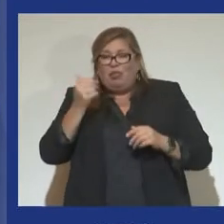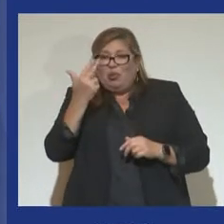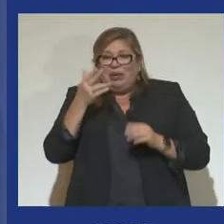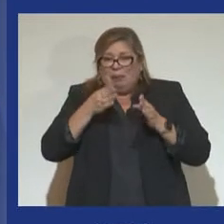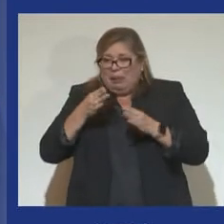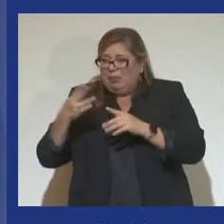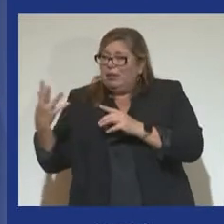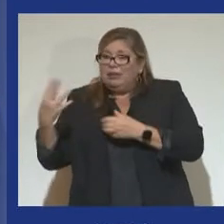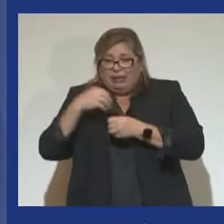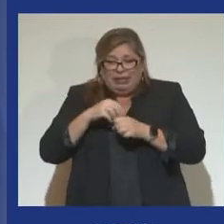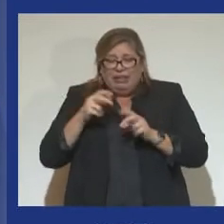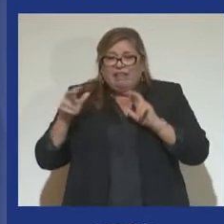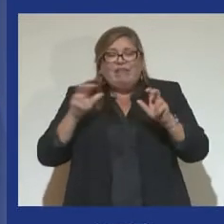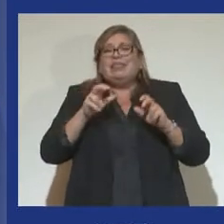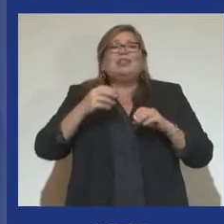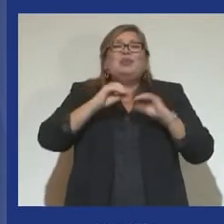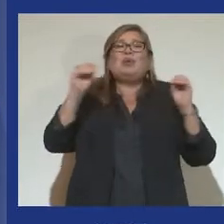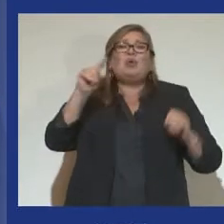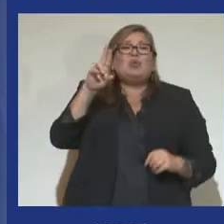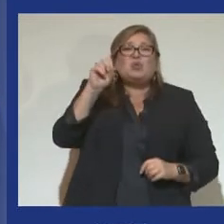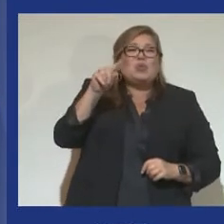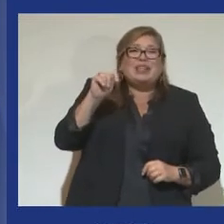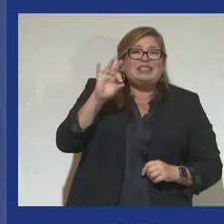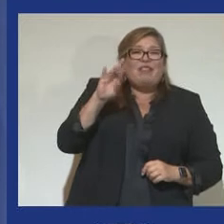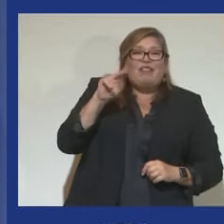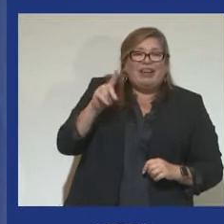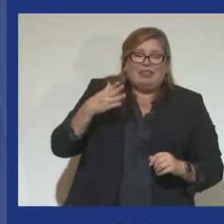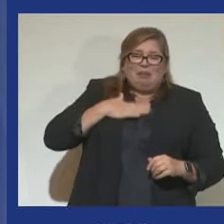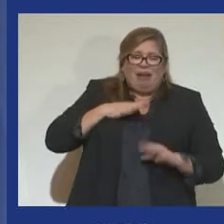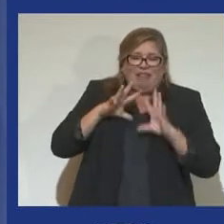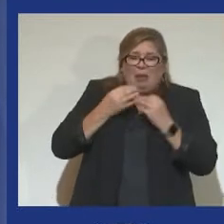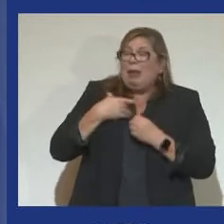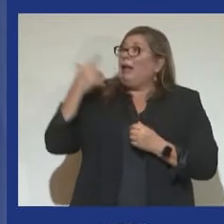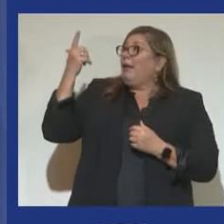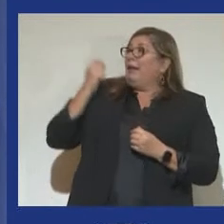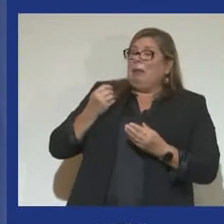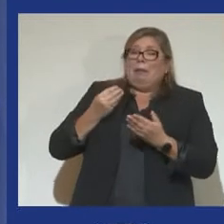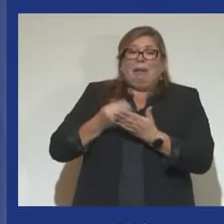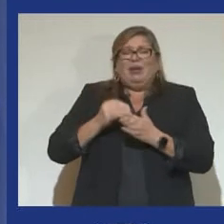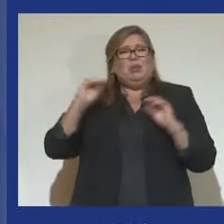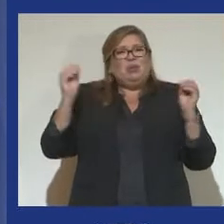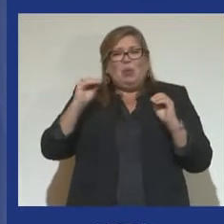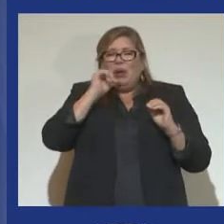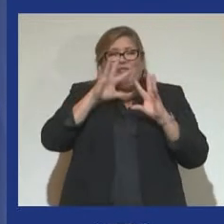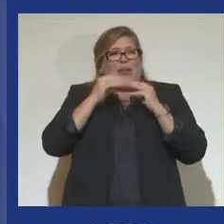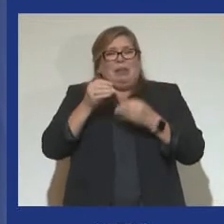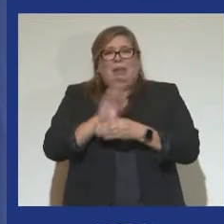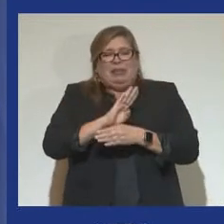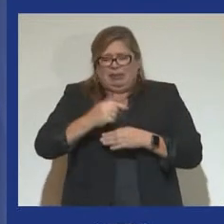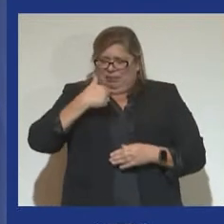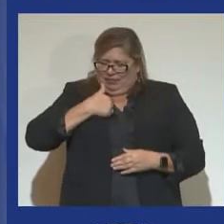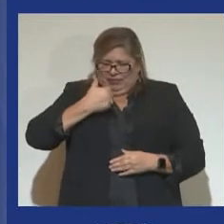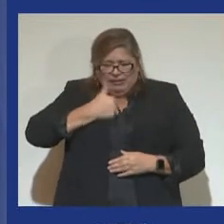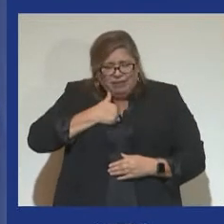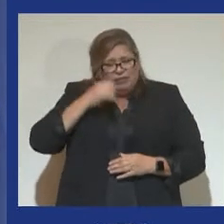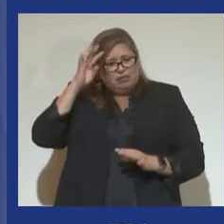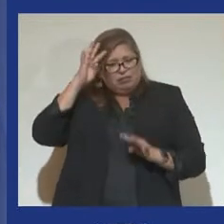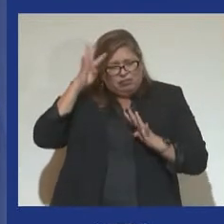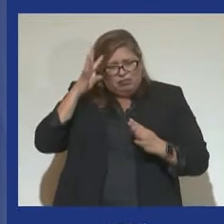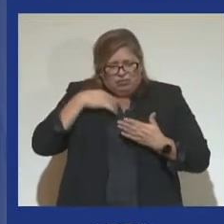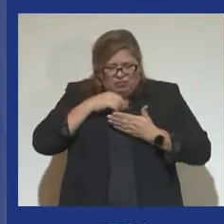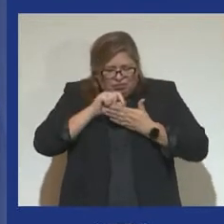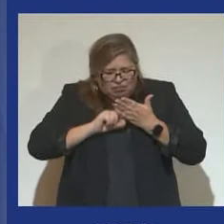a 20 negocios a través del estado en mi familia no heredó nadie ningún dinero no era un negocio familiar fue una idea